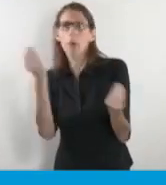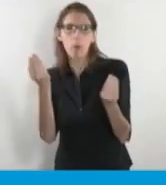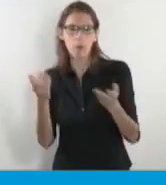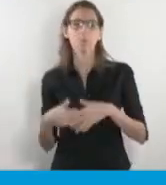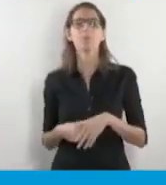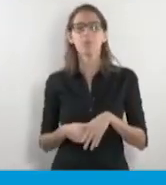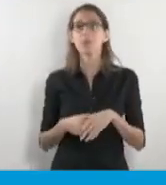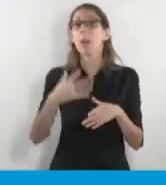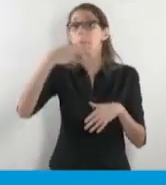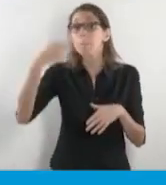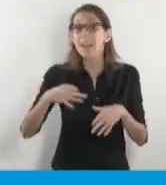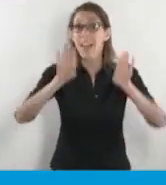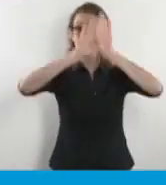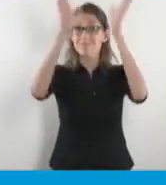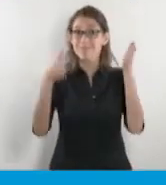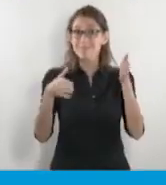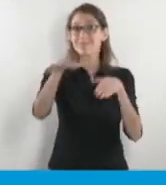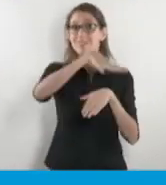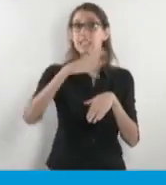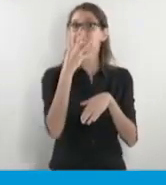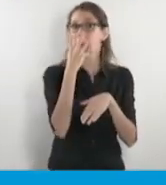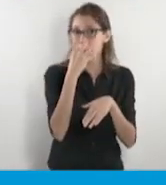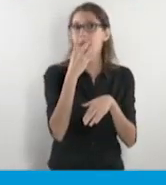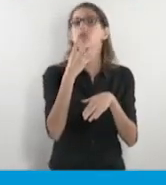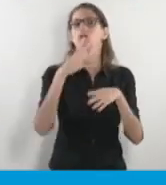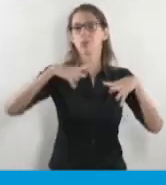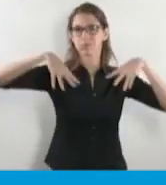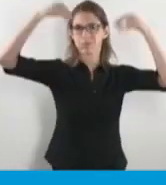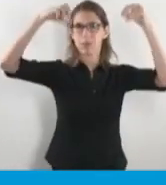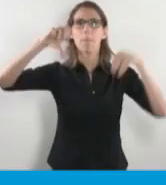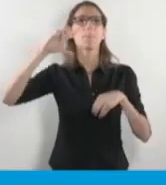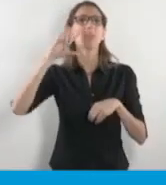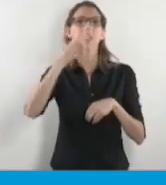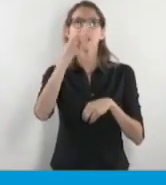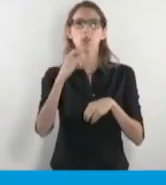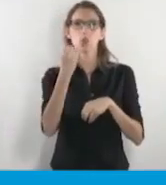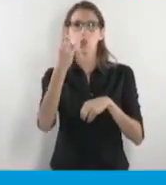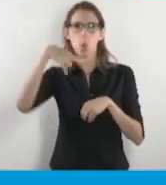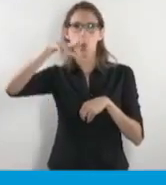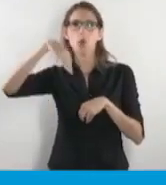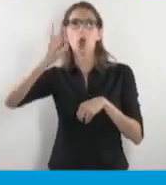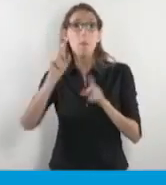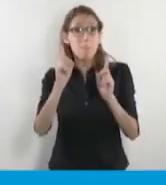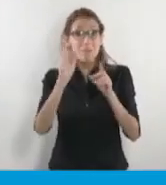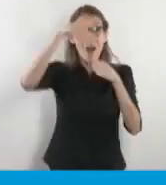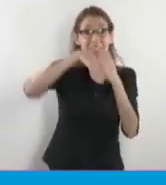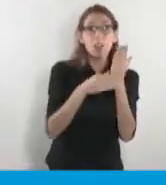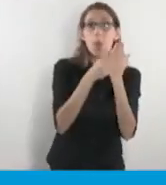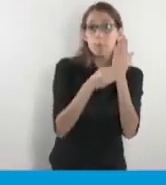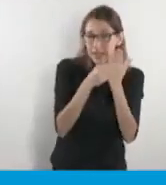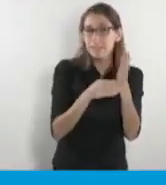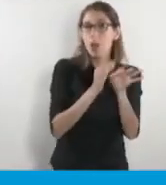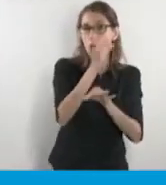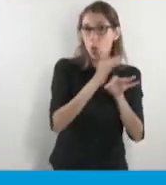funciona en el palacio es armen de sarmiento acá en el palacio pizurno también en donde donde está el el ministerio de educación de la nación